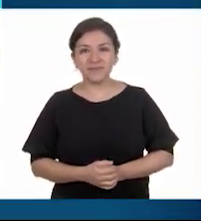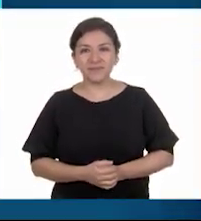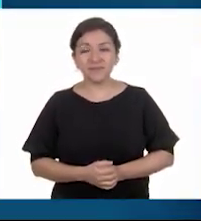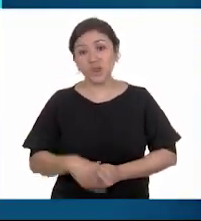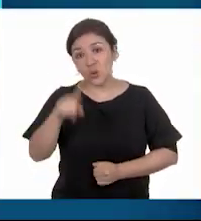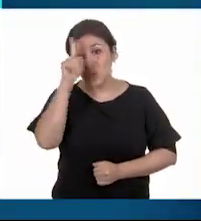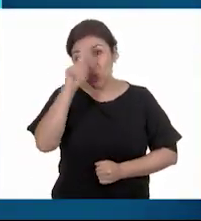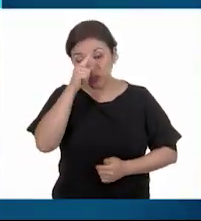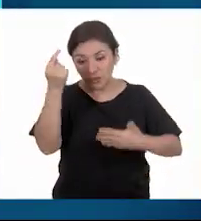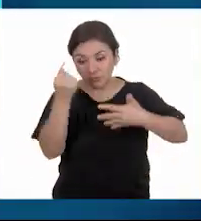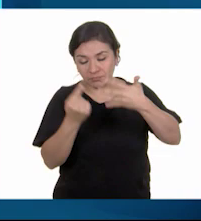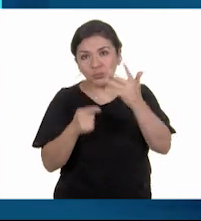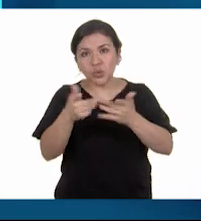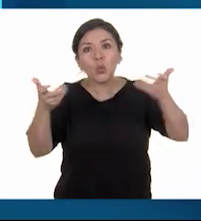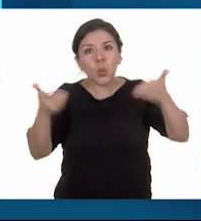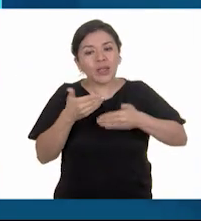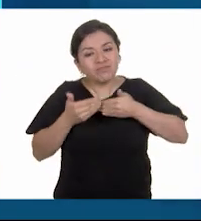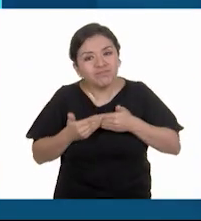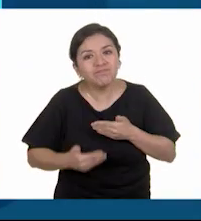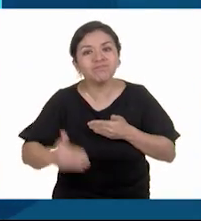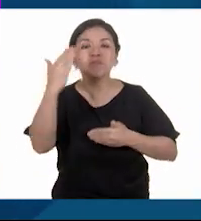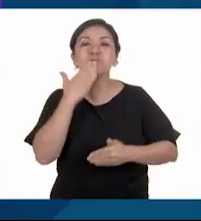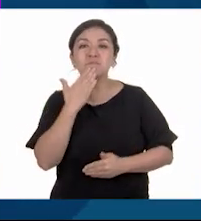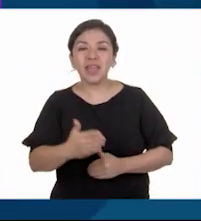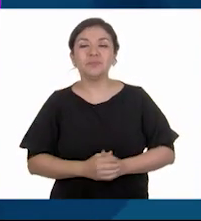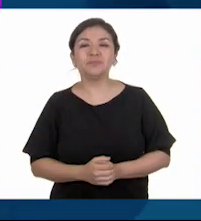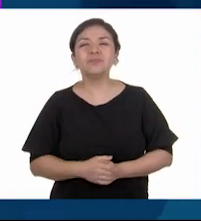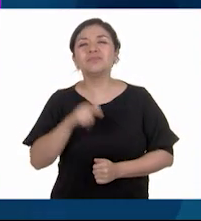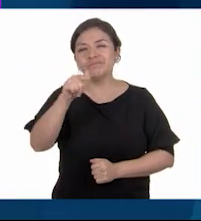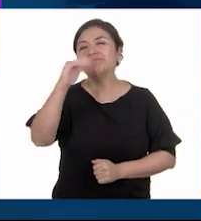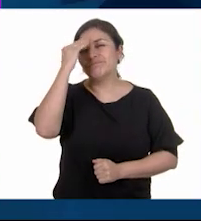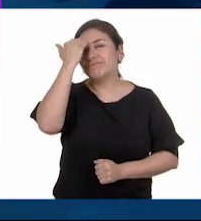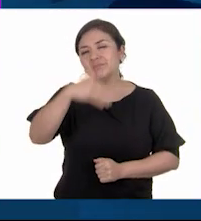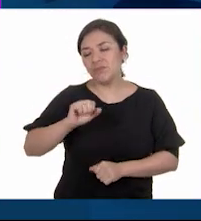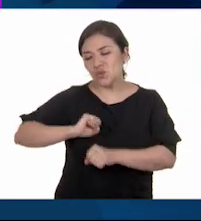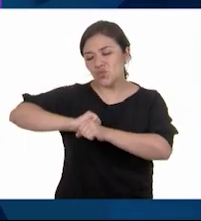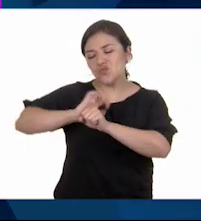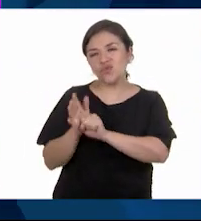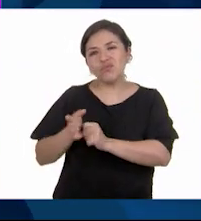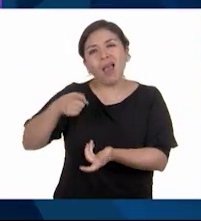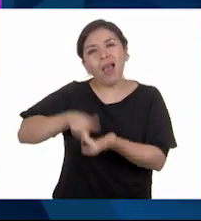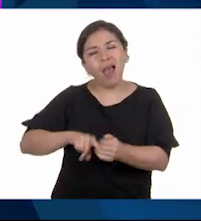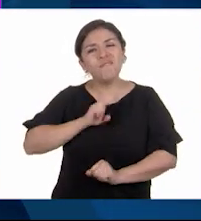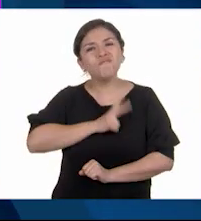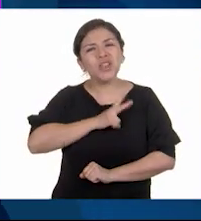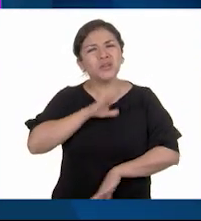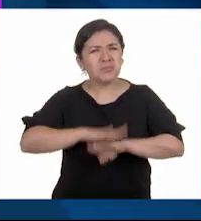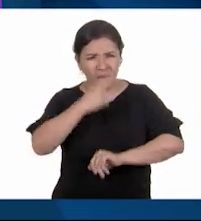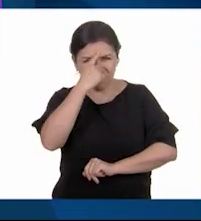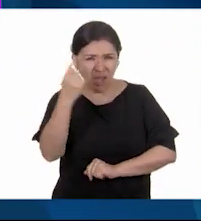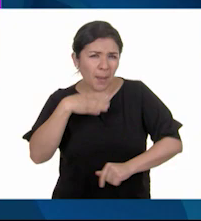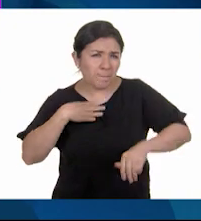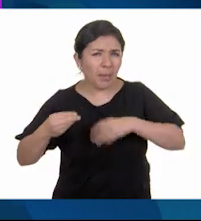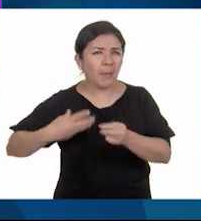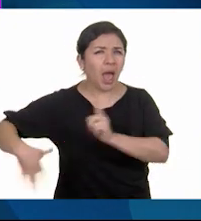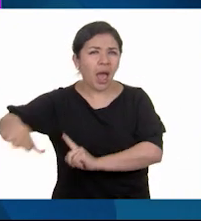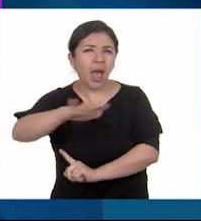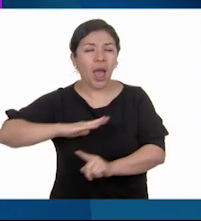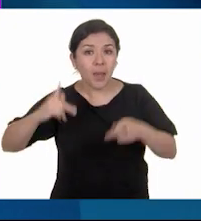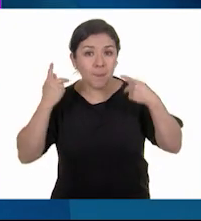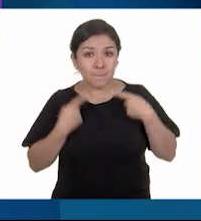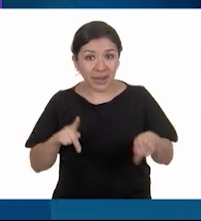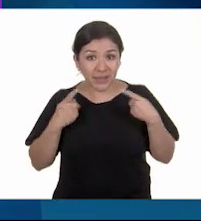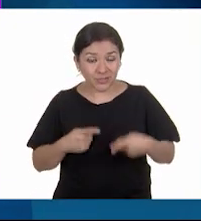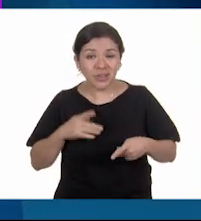Buenas prácticas para seguir adelante. Como todos sabemos, el COVID-19 es un virus que se contagia muy fácilmente entre las